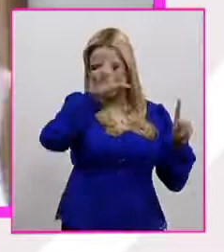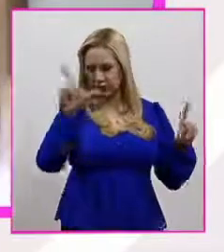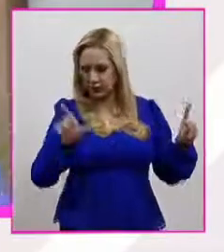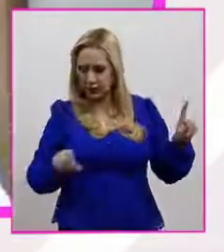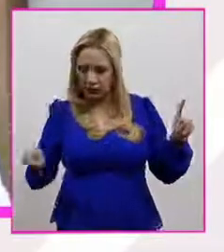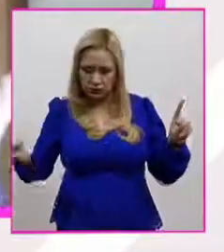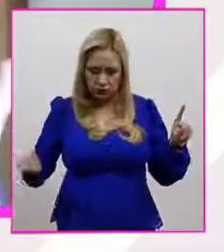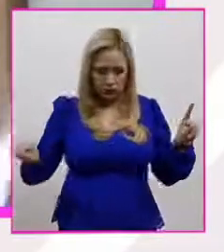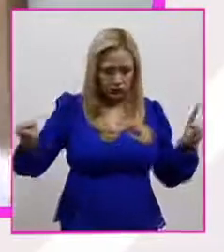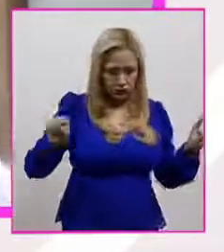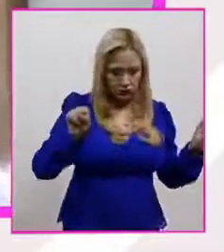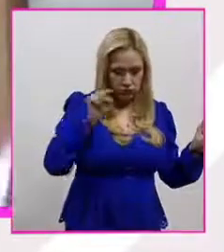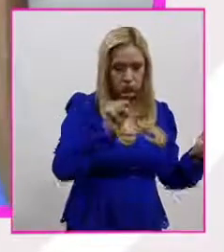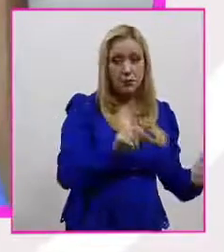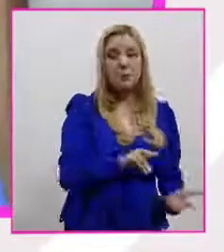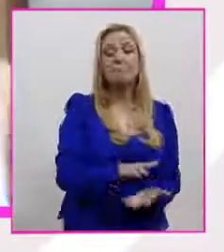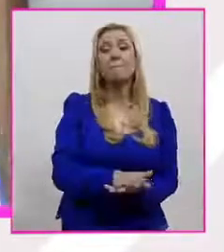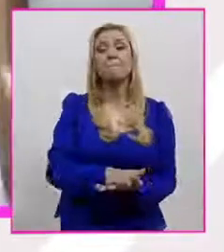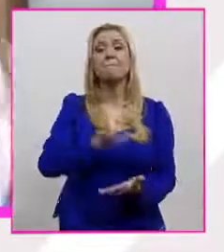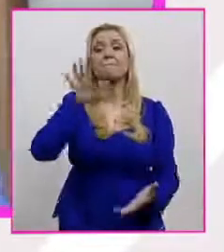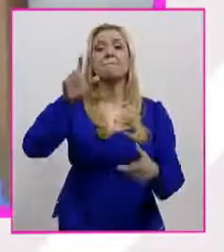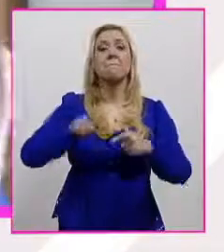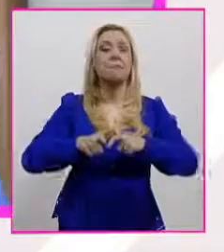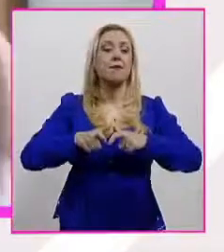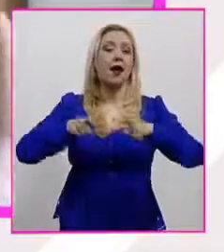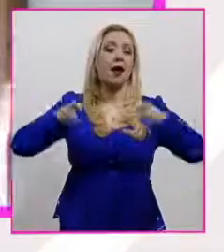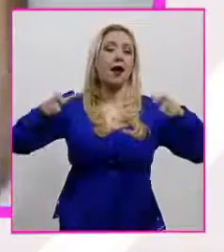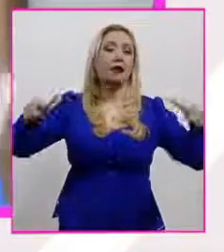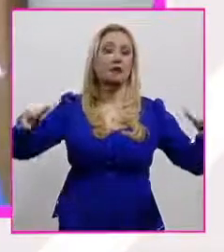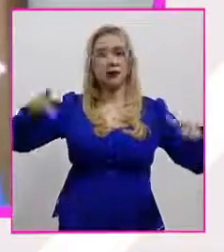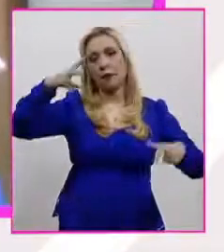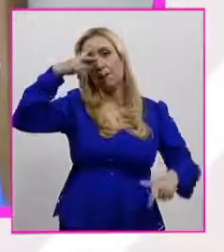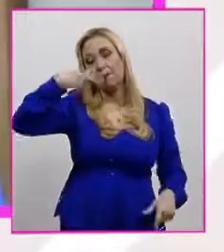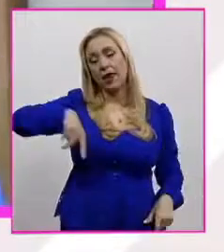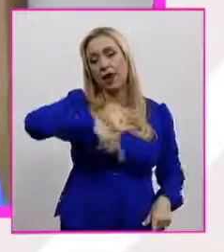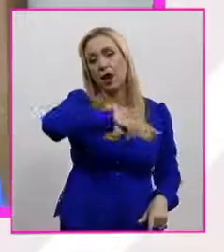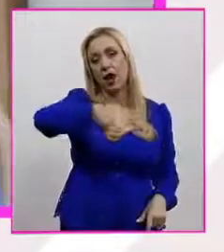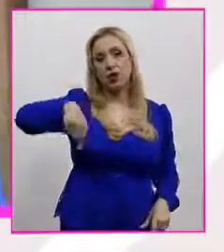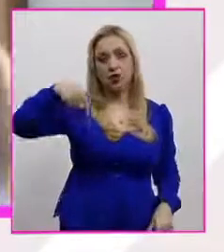que hay que tener en cuenta es que la mayor parte de los y las mexicanas